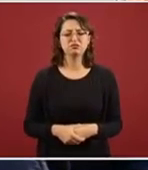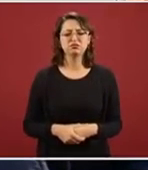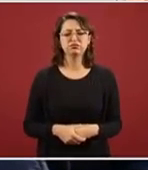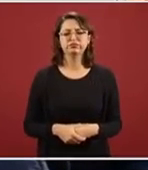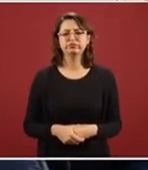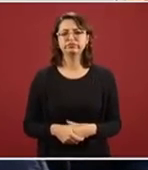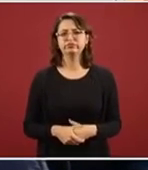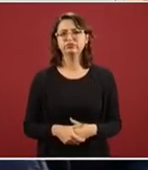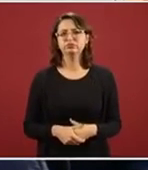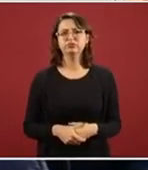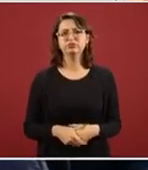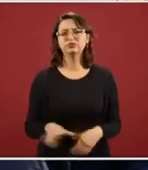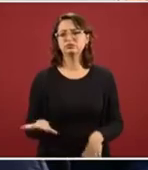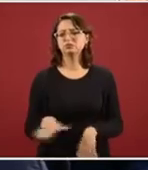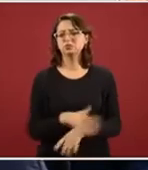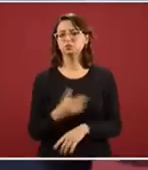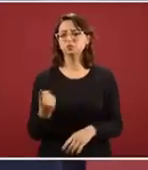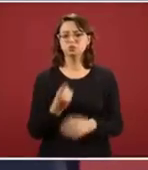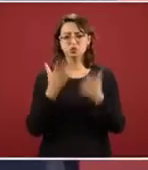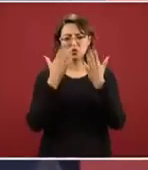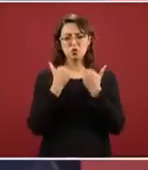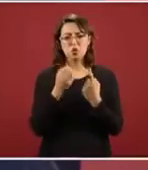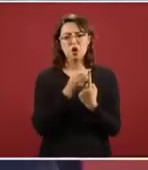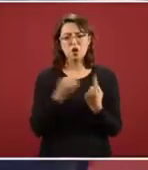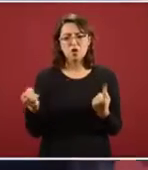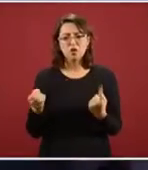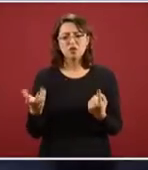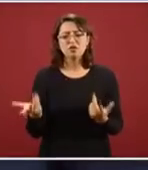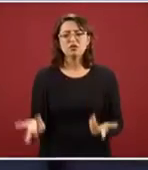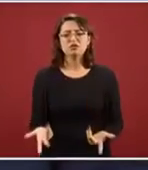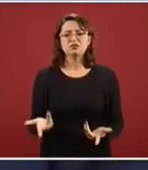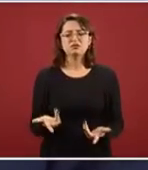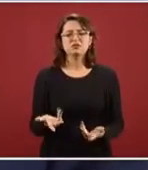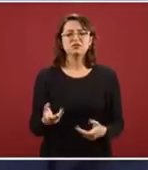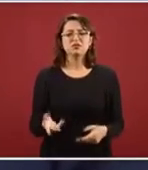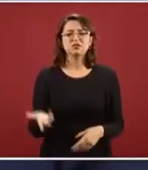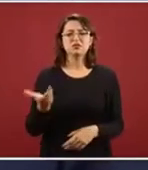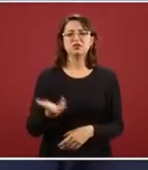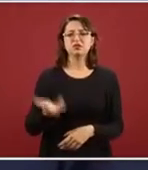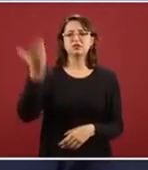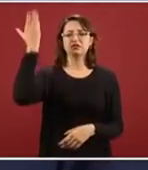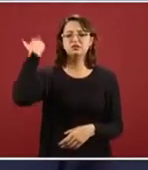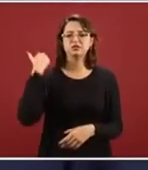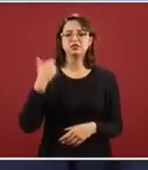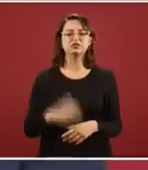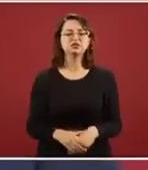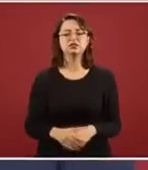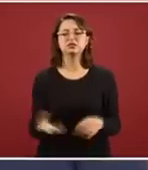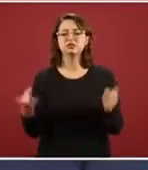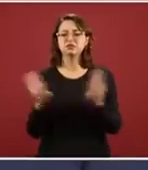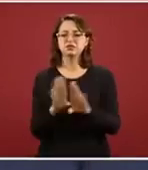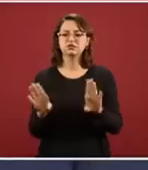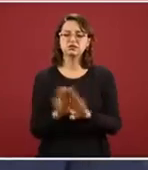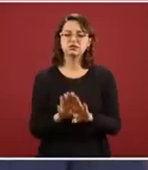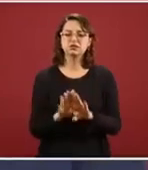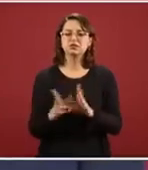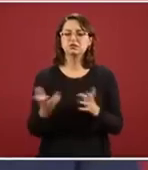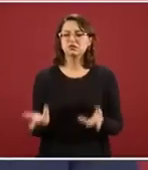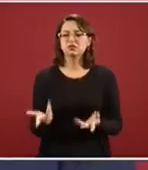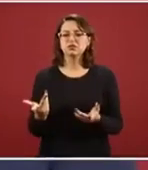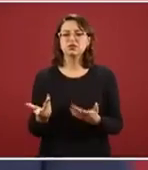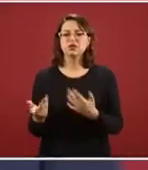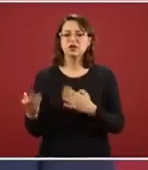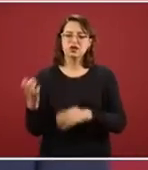porque si no, ¿cómo se hacía antes? Venían las empresas, por ejemplo, en el